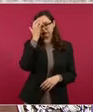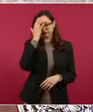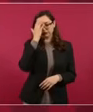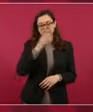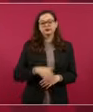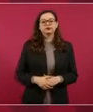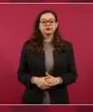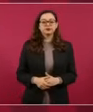También